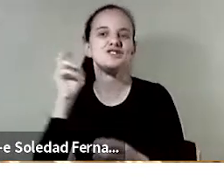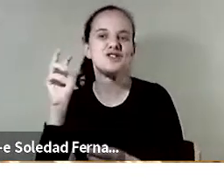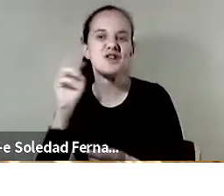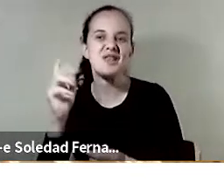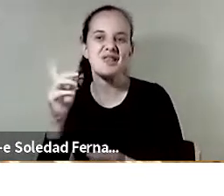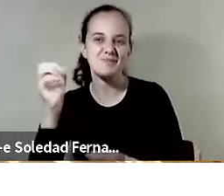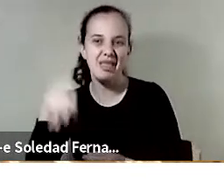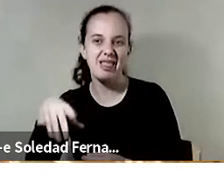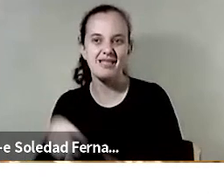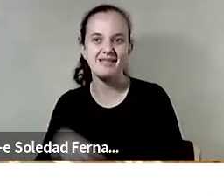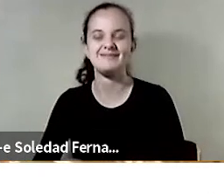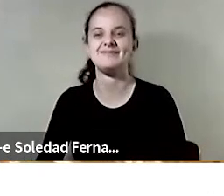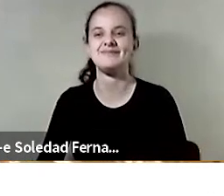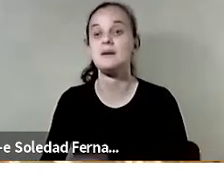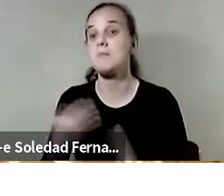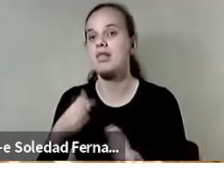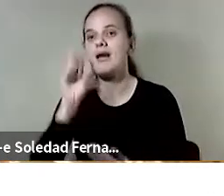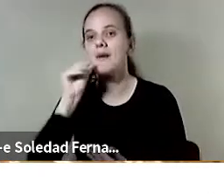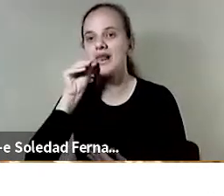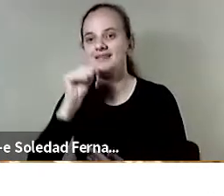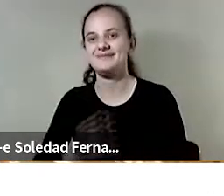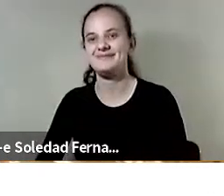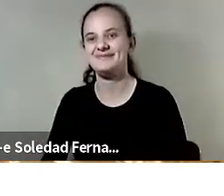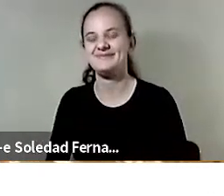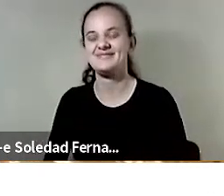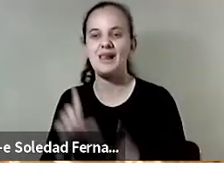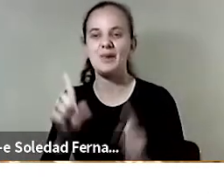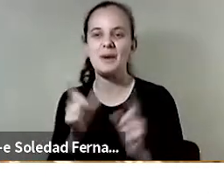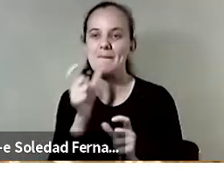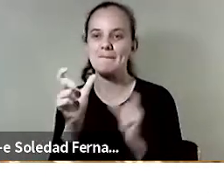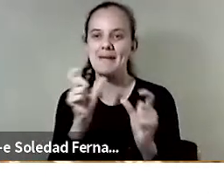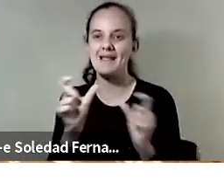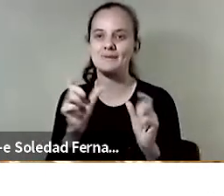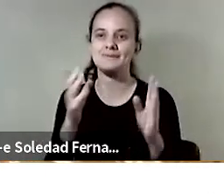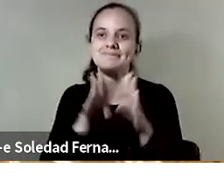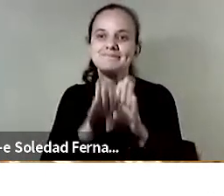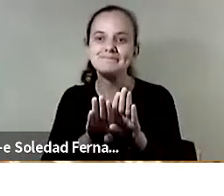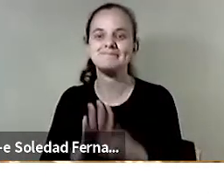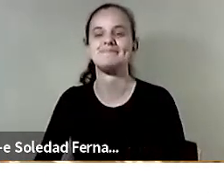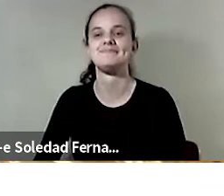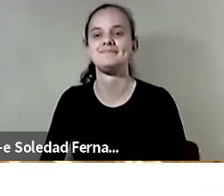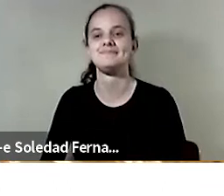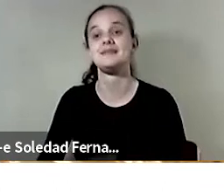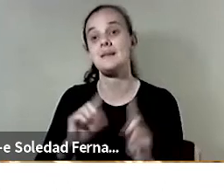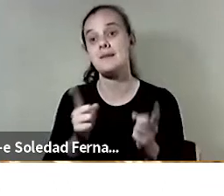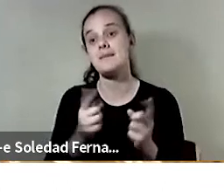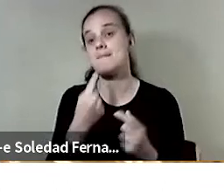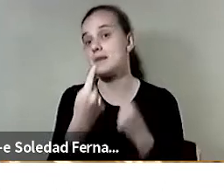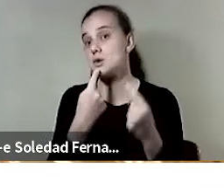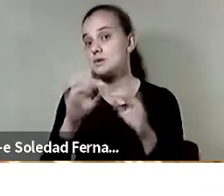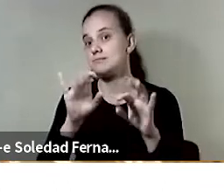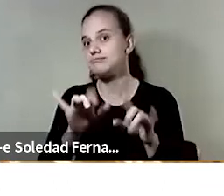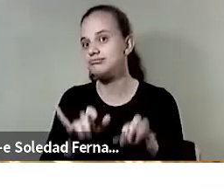dar la bienvenida a Marité, que ya tiene sonido, ya puede también hablar, y que nos dé